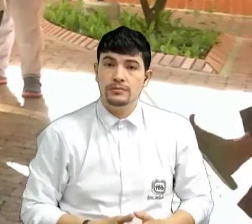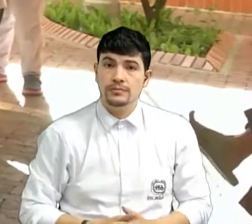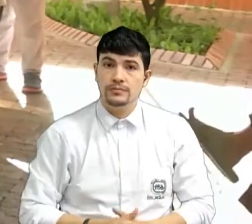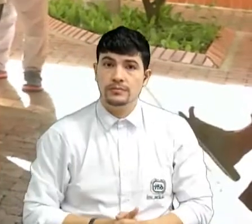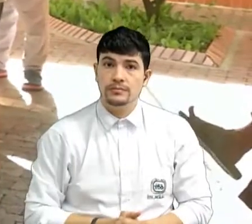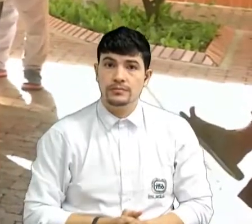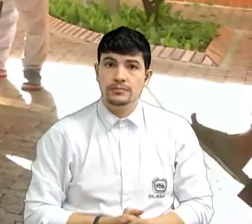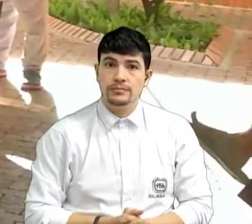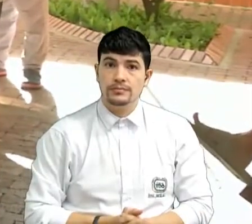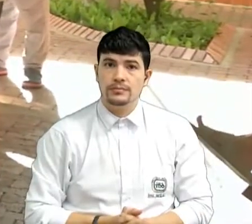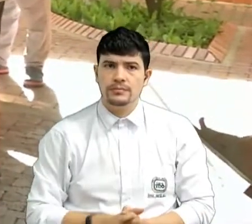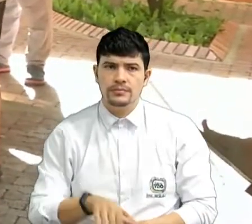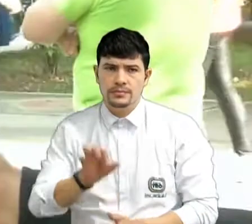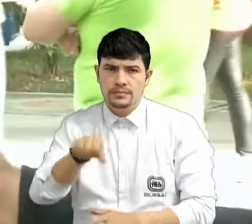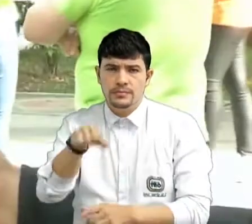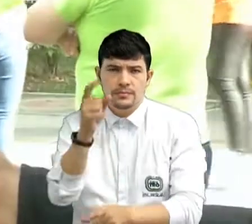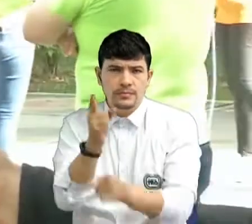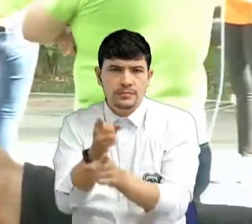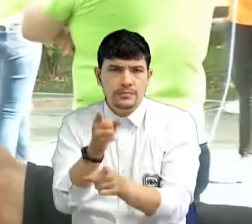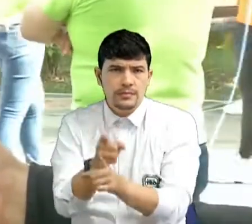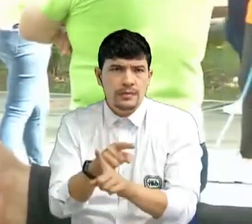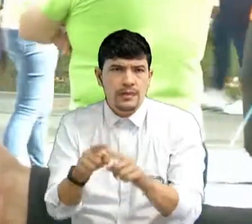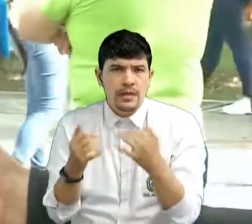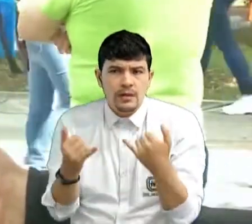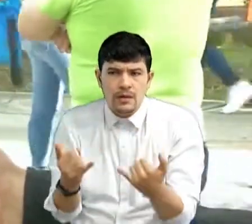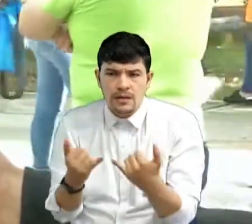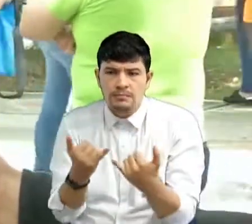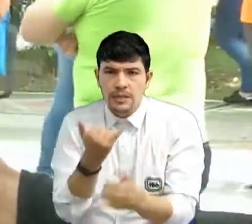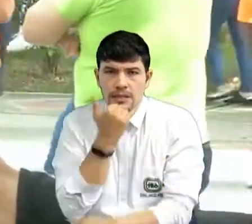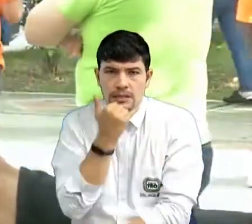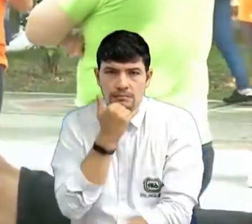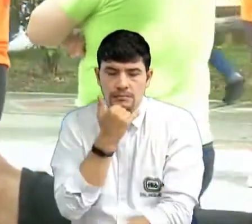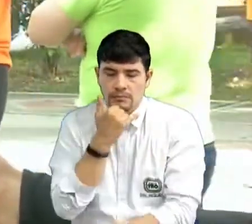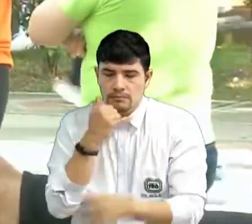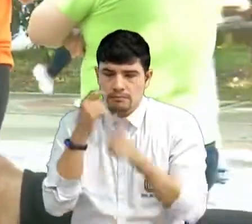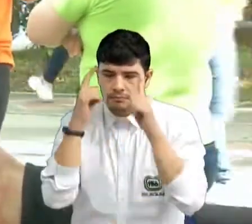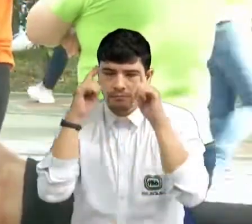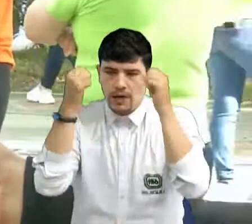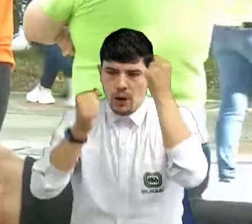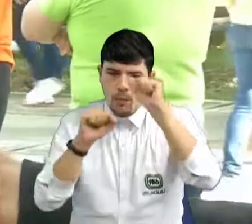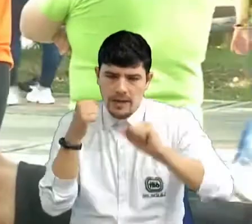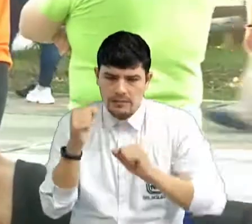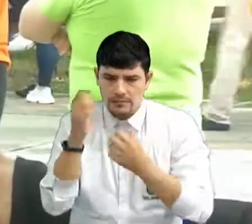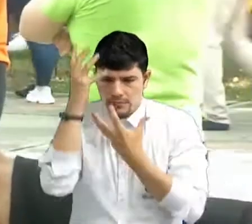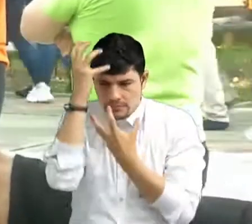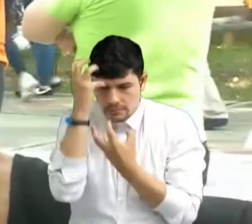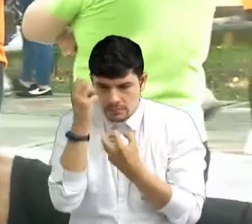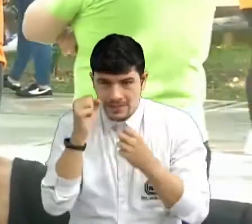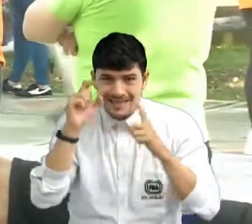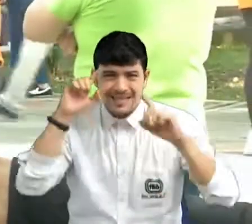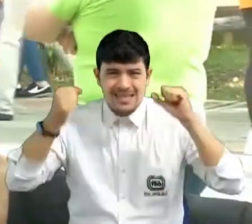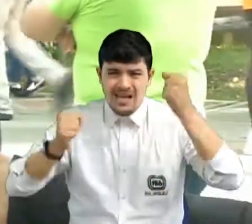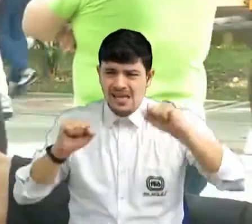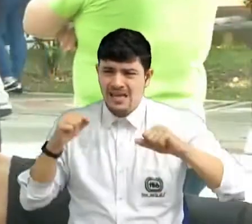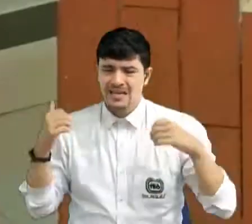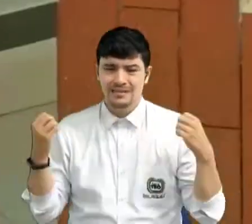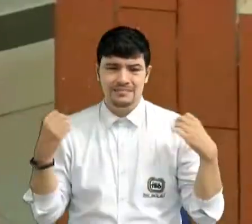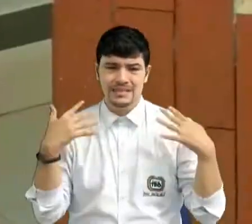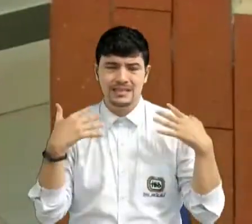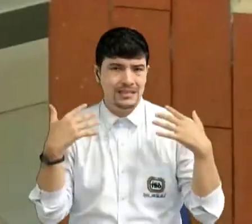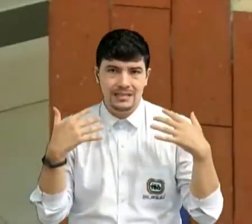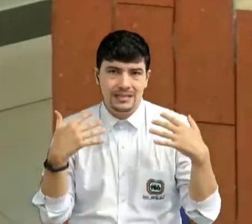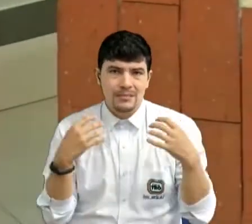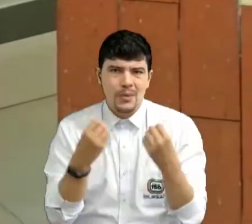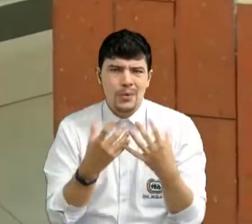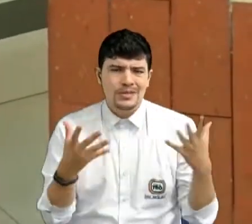mes. ¿Qué es lo que hemos encontrado? El aumento del pánico, la ansiedad, la depresión, los aumentos en las personas que han tenido